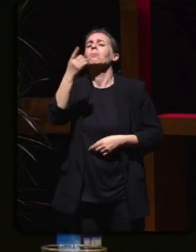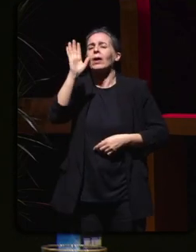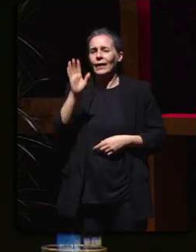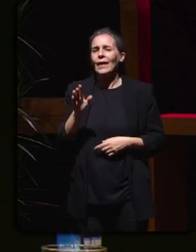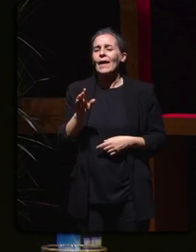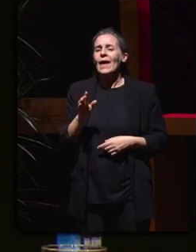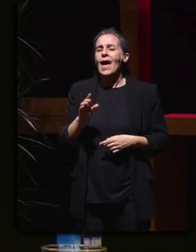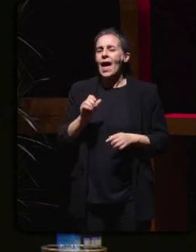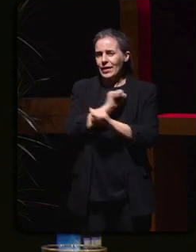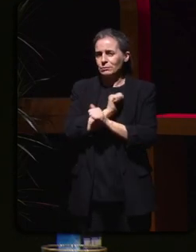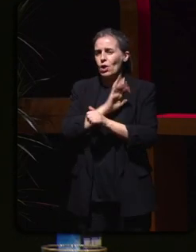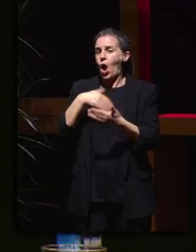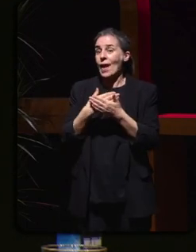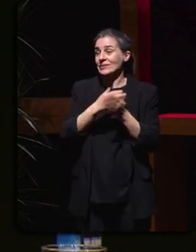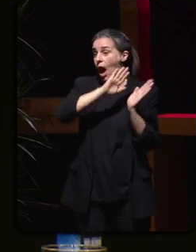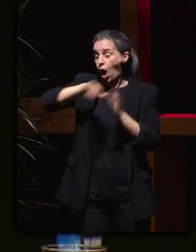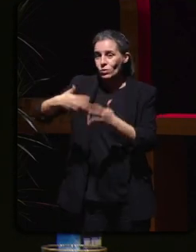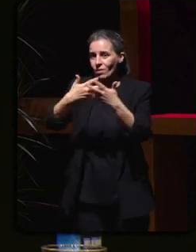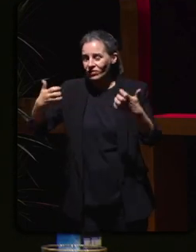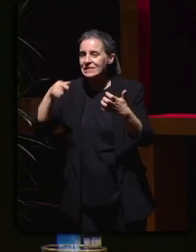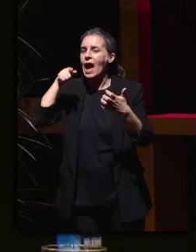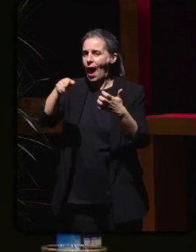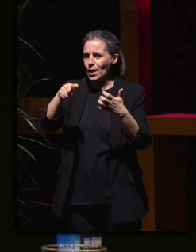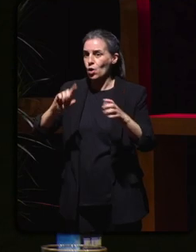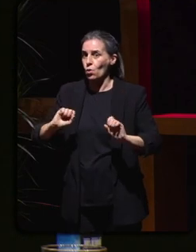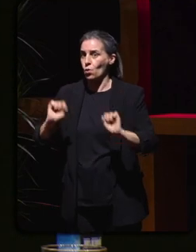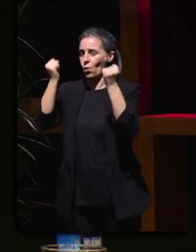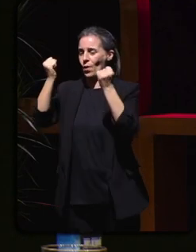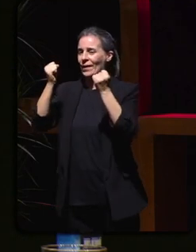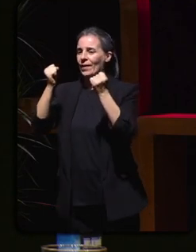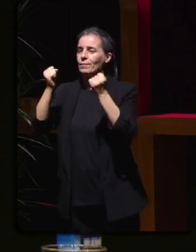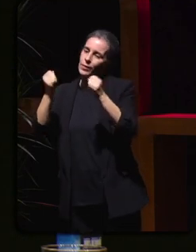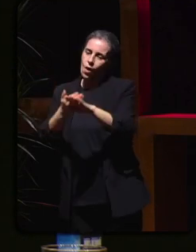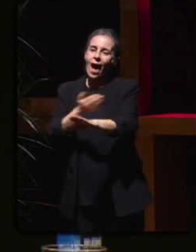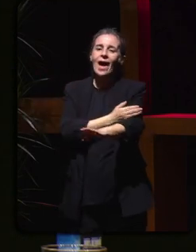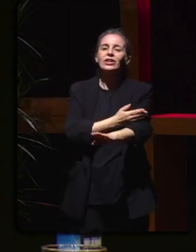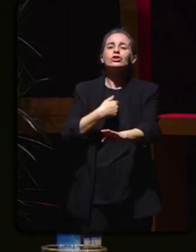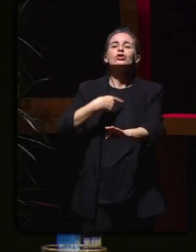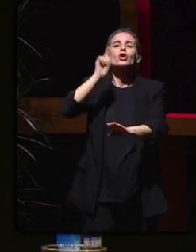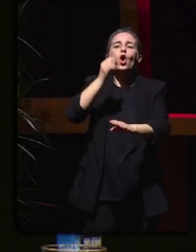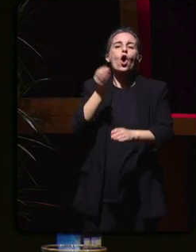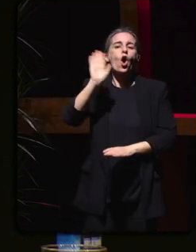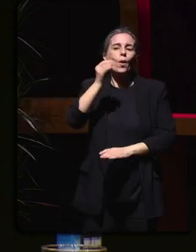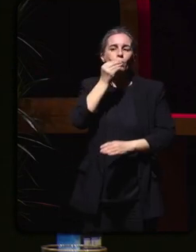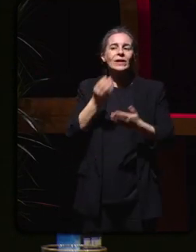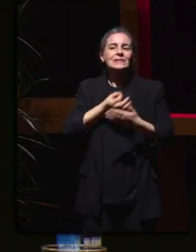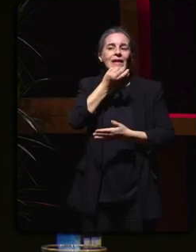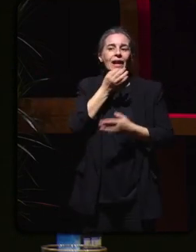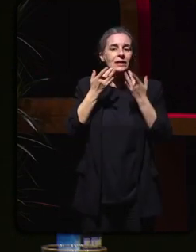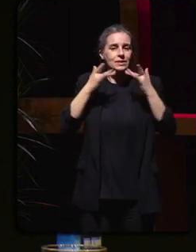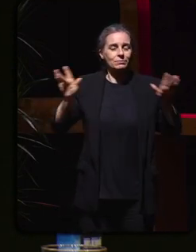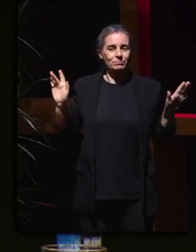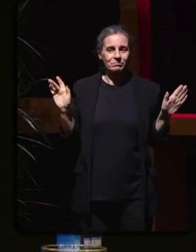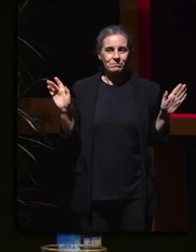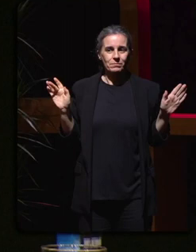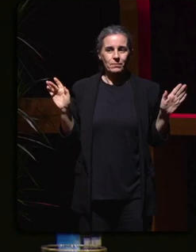pero en la primera yo voy a decir en lugar de buenas tardes a todos y todas voy a decir hola buenas tardes estoy